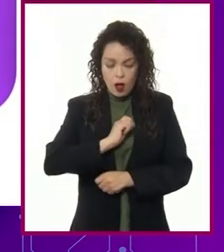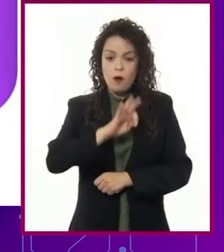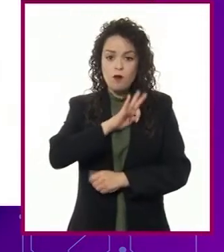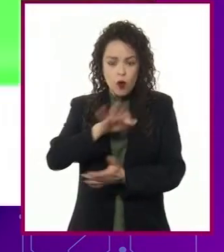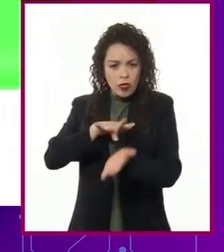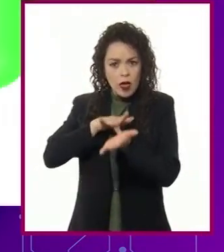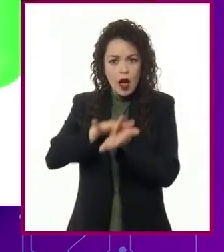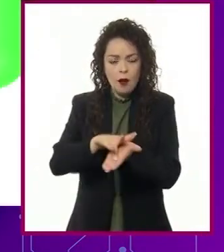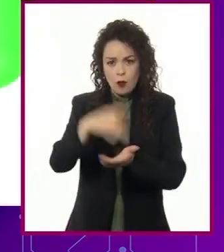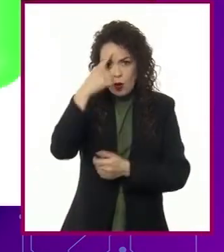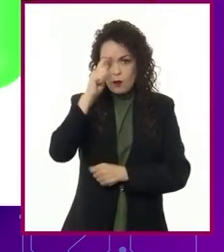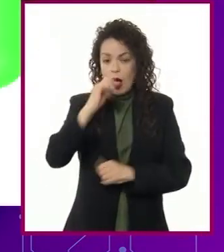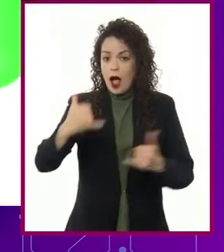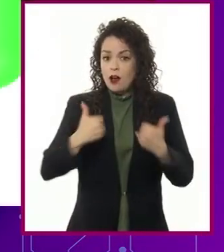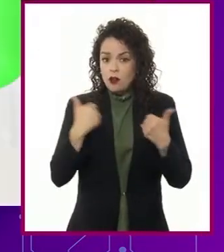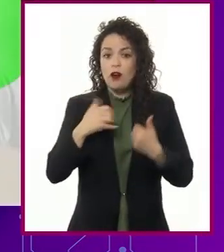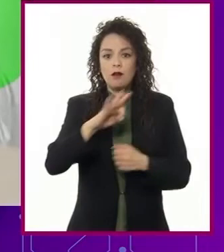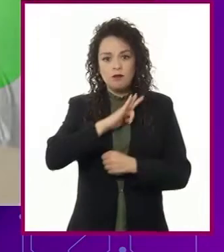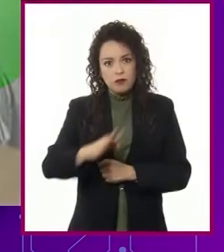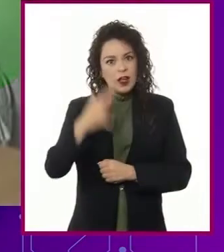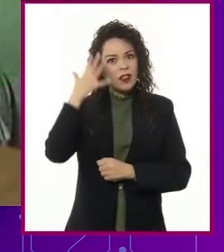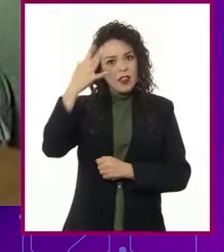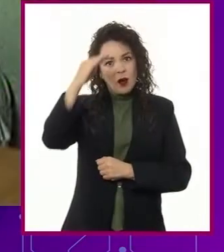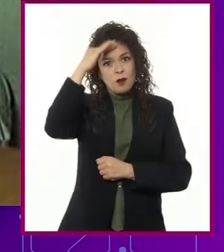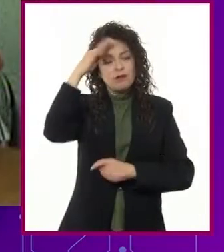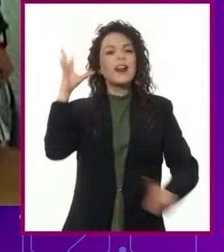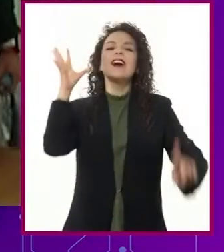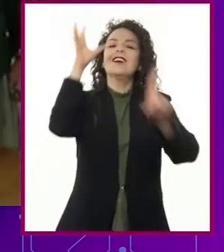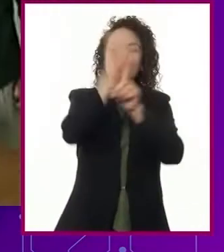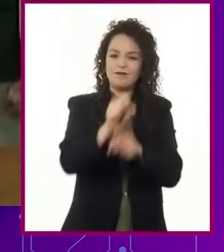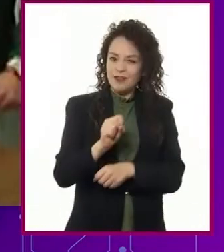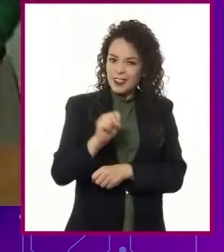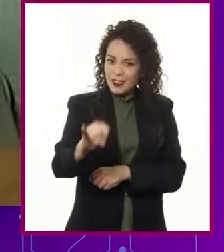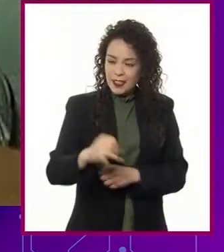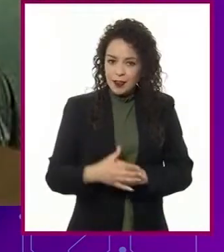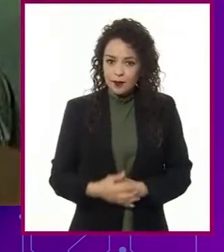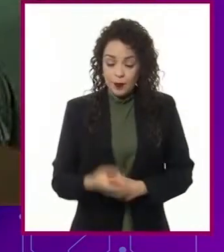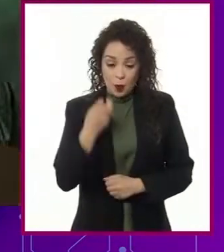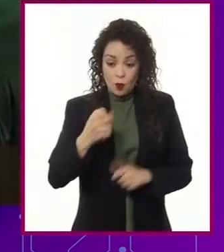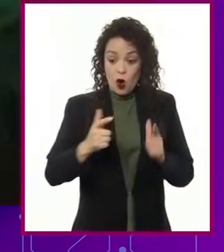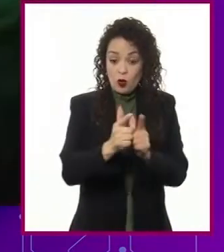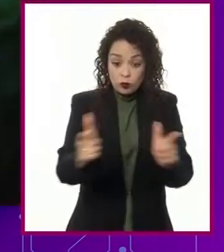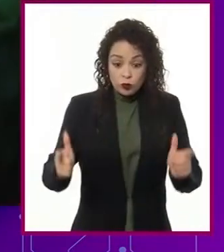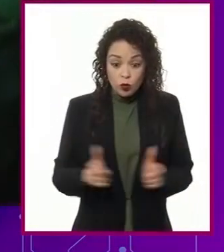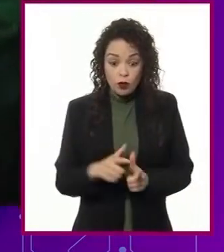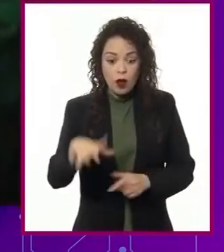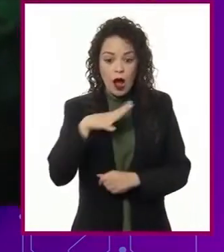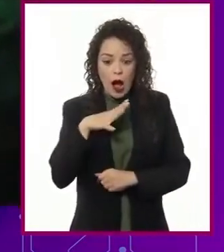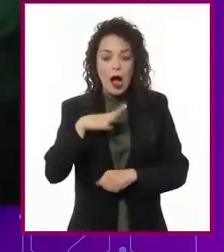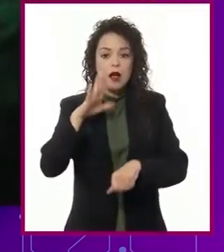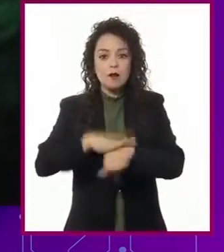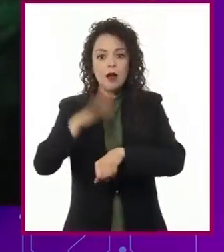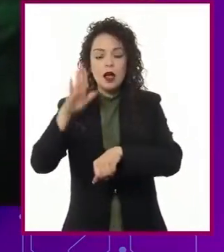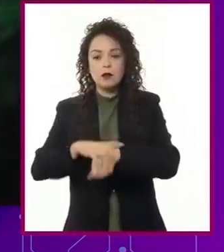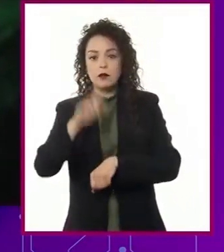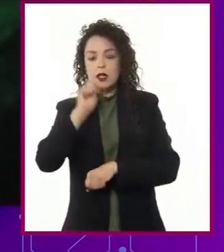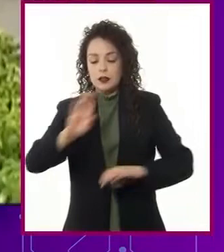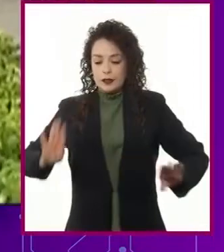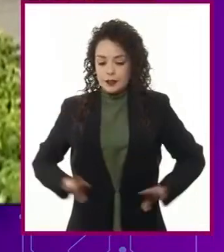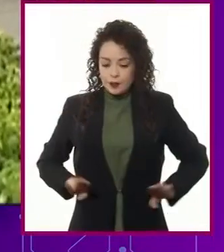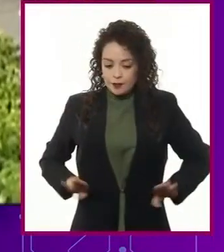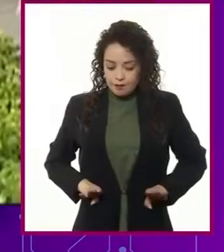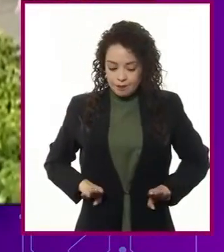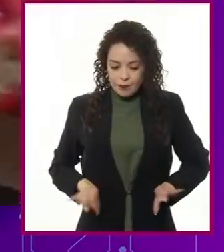para que un adolescente logre sus metas. Esto es así porque estas agrupaciones suelen tener una gran influencia en las actitudes, juicios